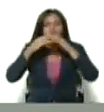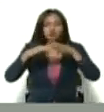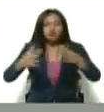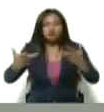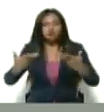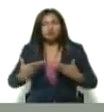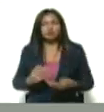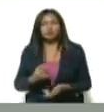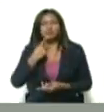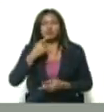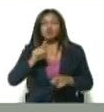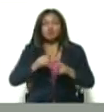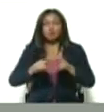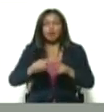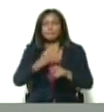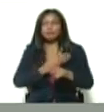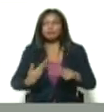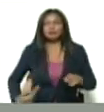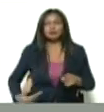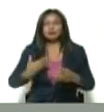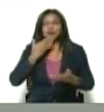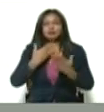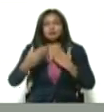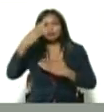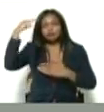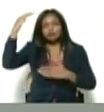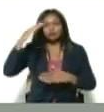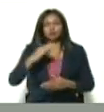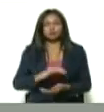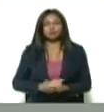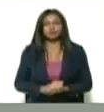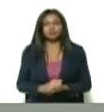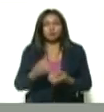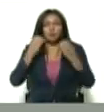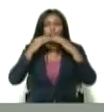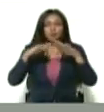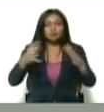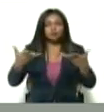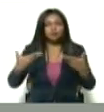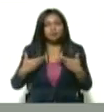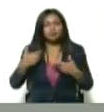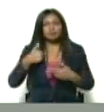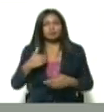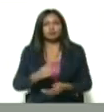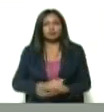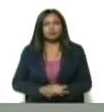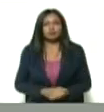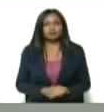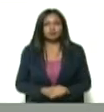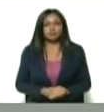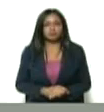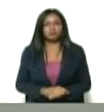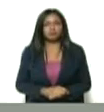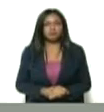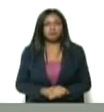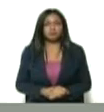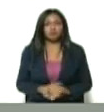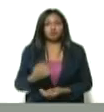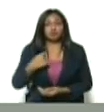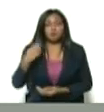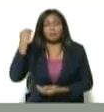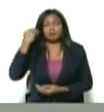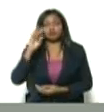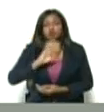Y digo como presidente, gracias Dios Santo por las bendiciones que me das. Me considero un